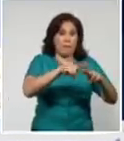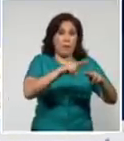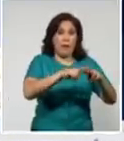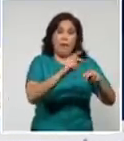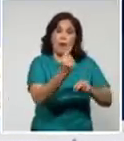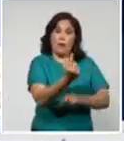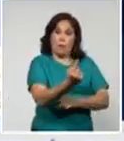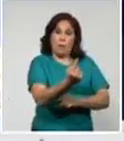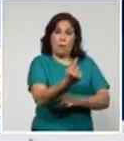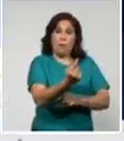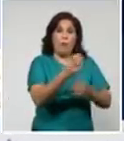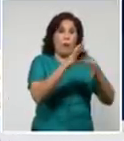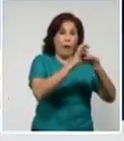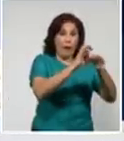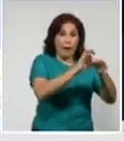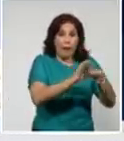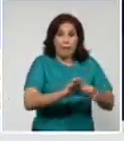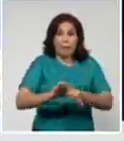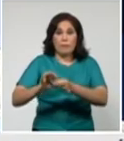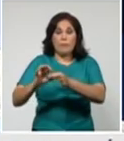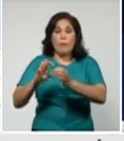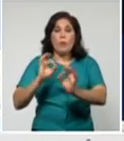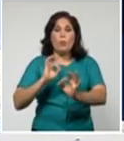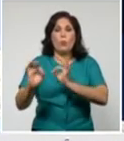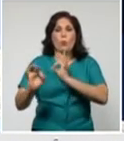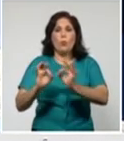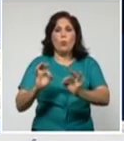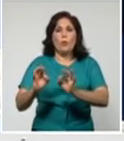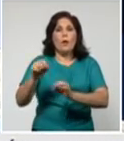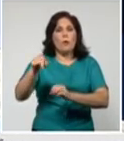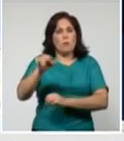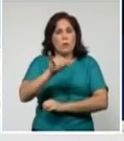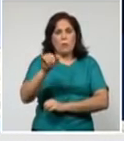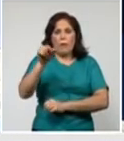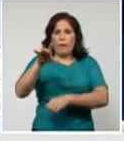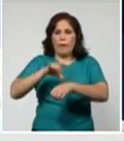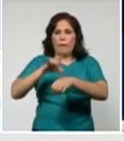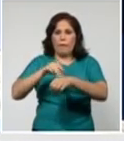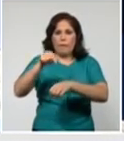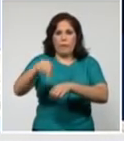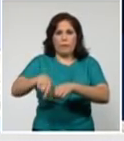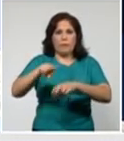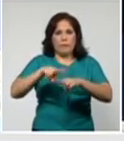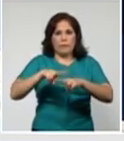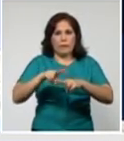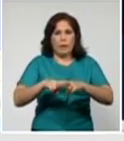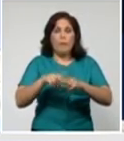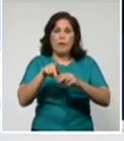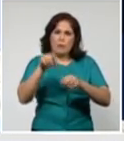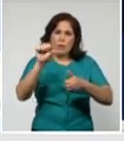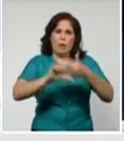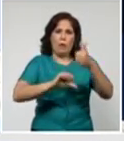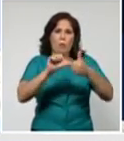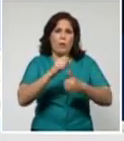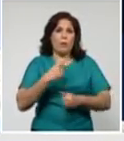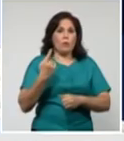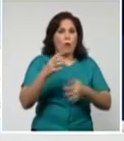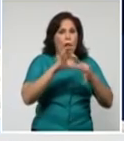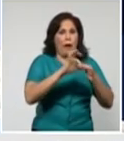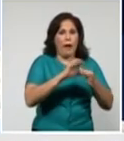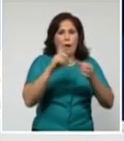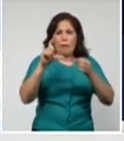el de grave para de cuidado un paciente también de aquí de La Habana. Este es el comportamiento de los graves y los